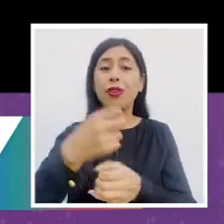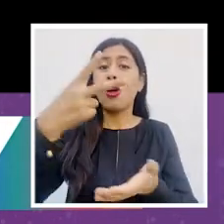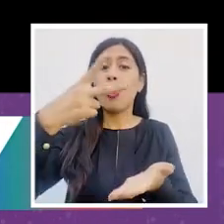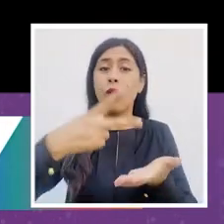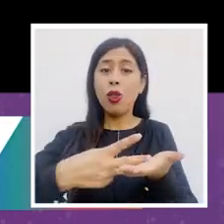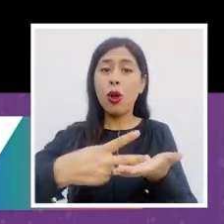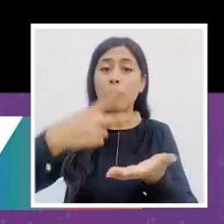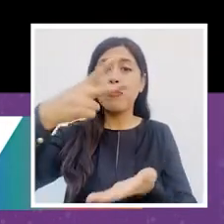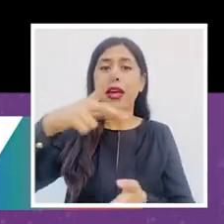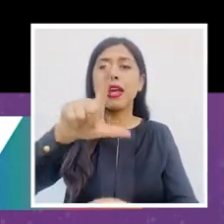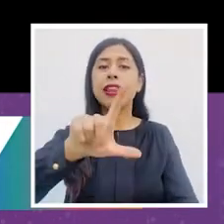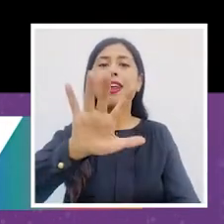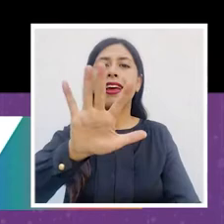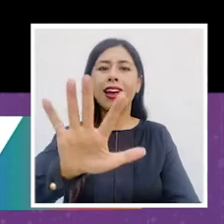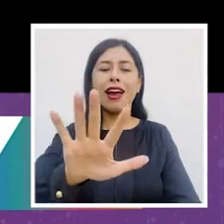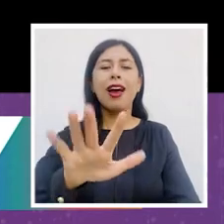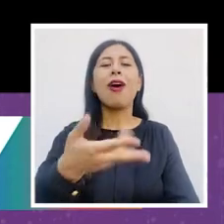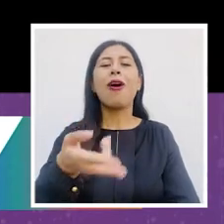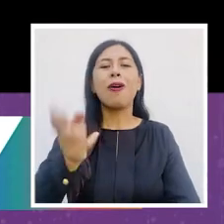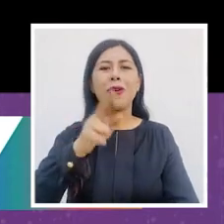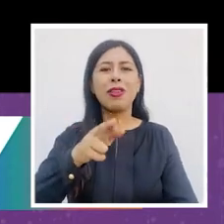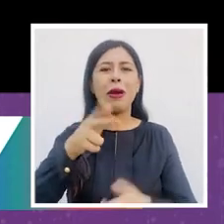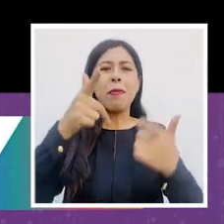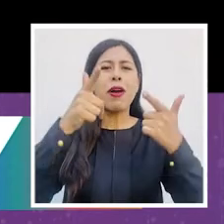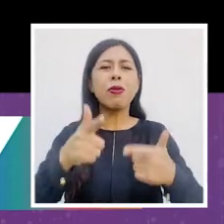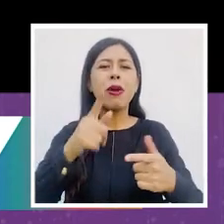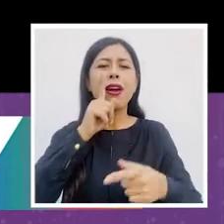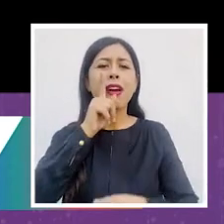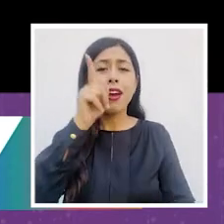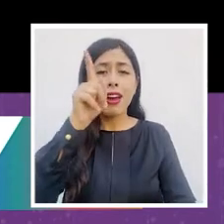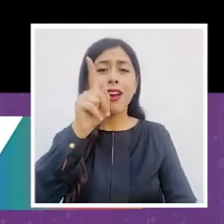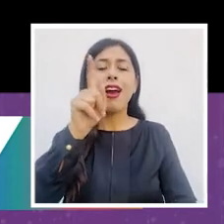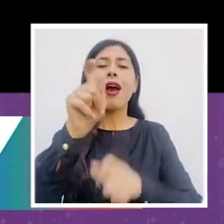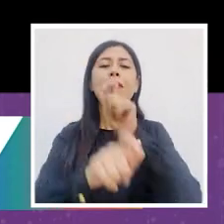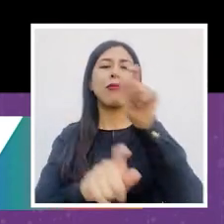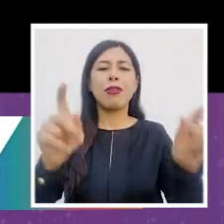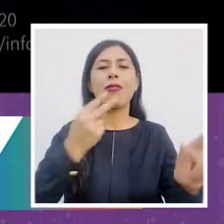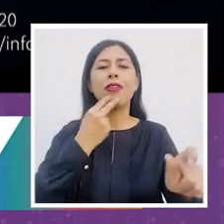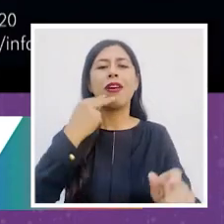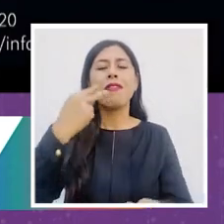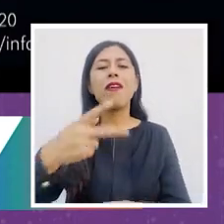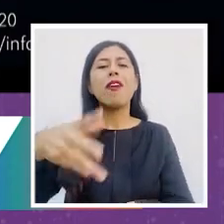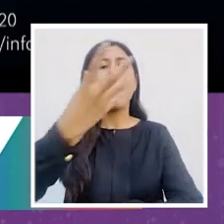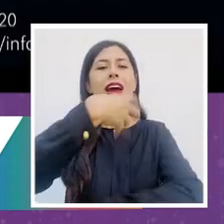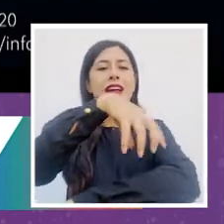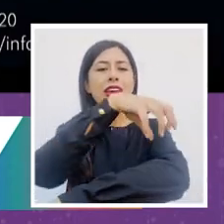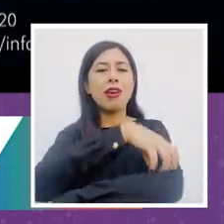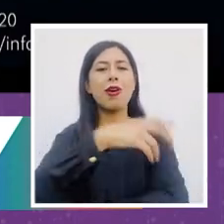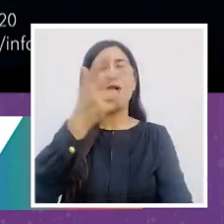2075, nuevamente los afortunados van a ser los habitantes de la región de Coquimbo.